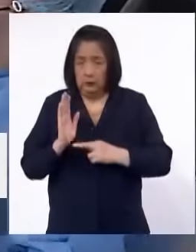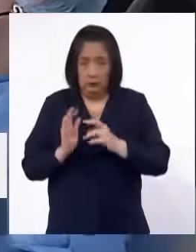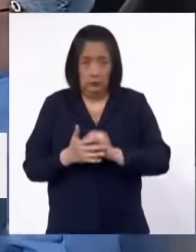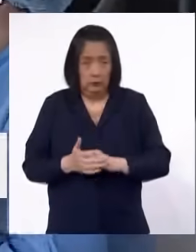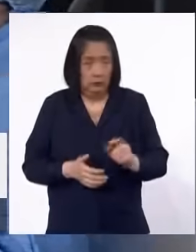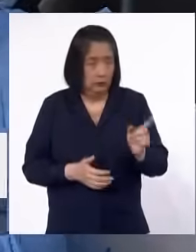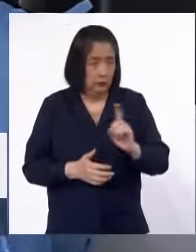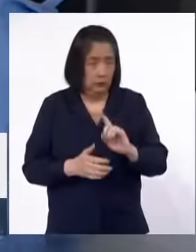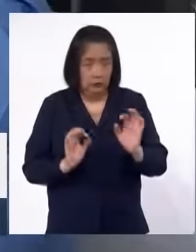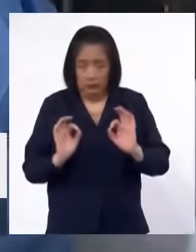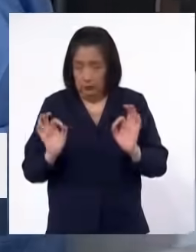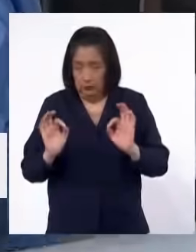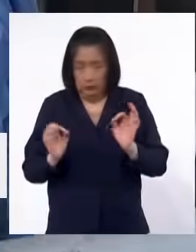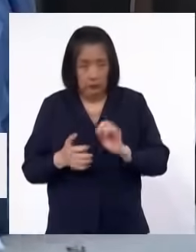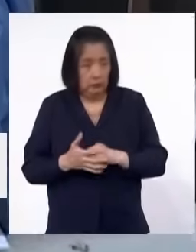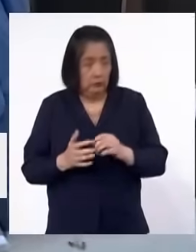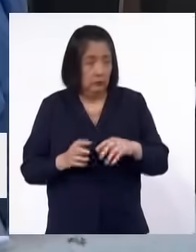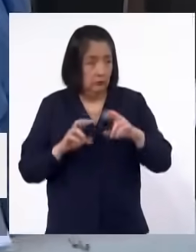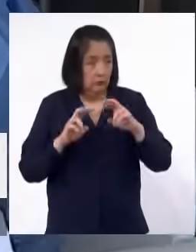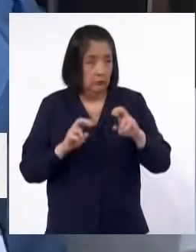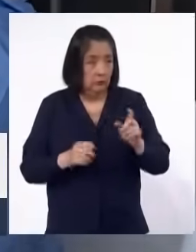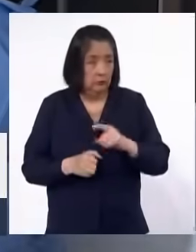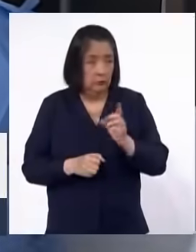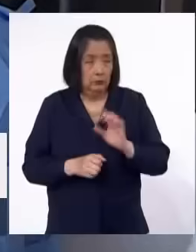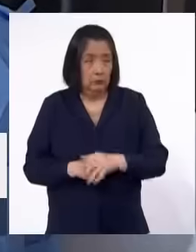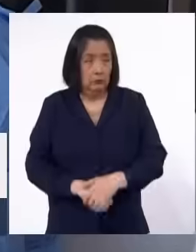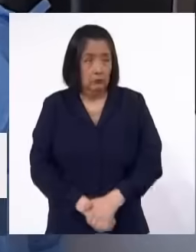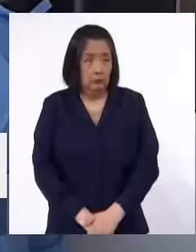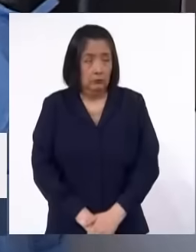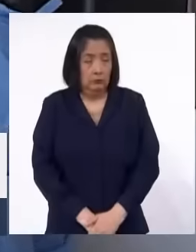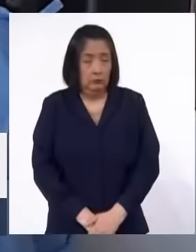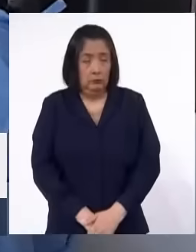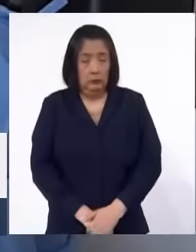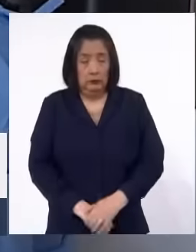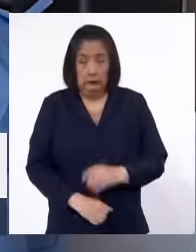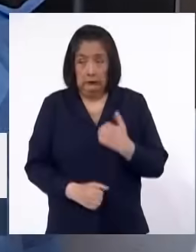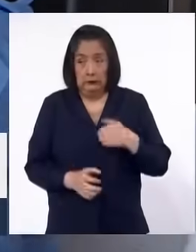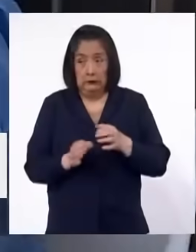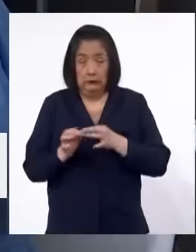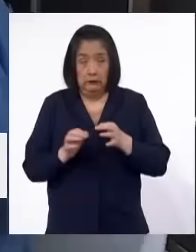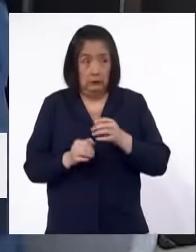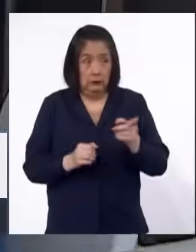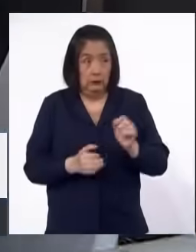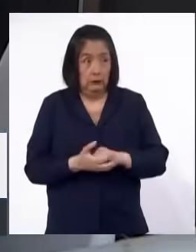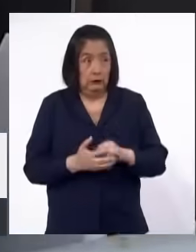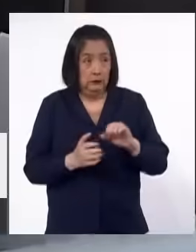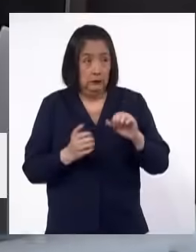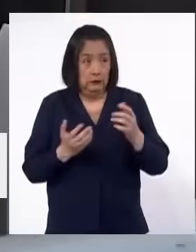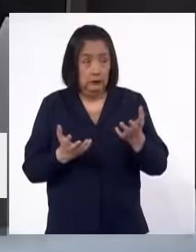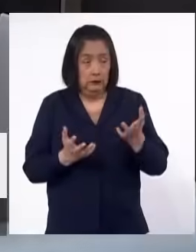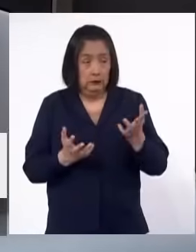ya no se debe de tocar una prueba. El paciente positivo... No, pero en este caso... Bien, hay que precisar también de que